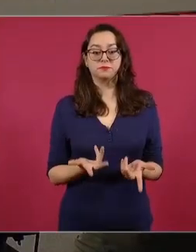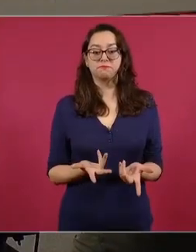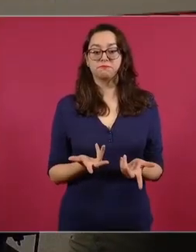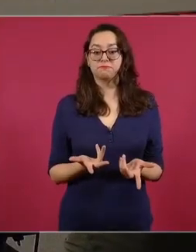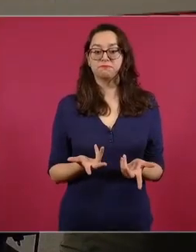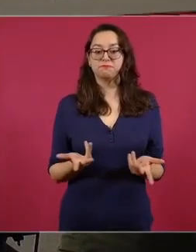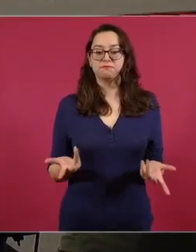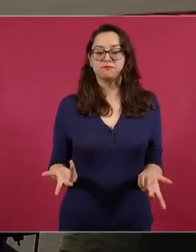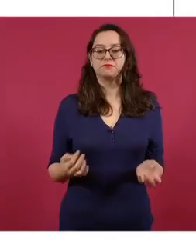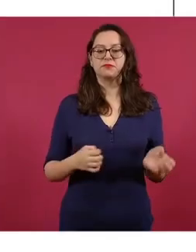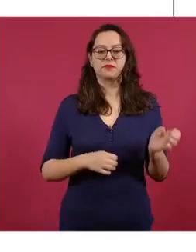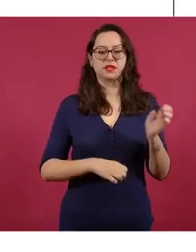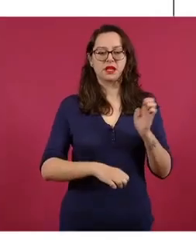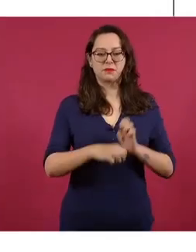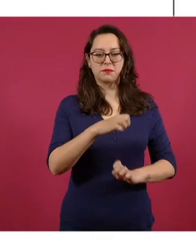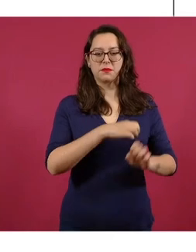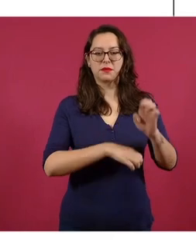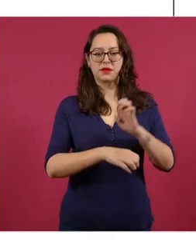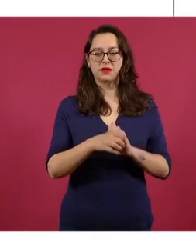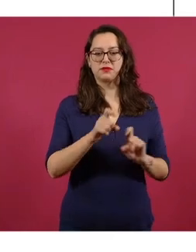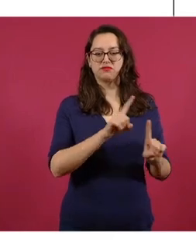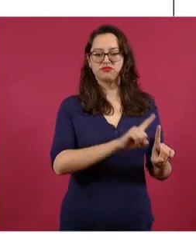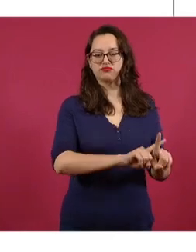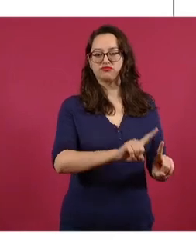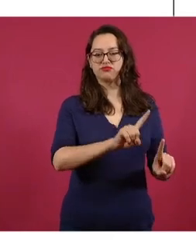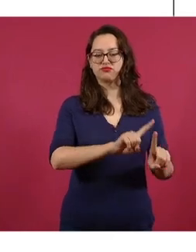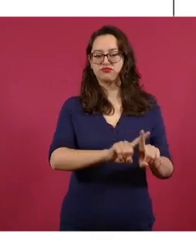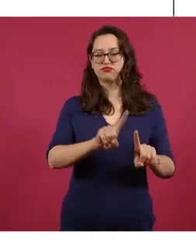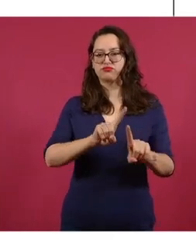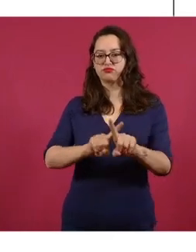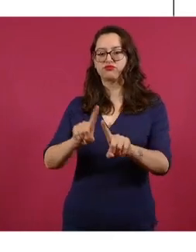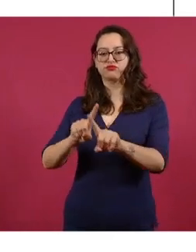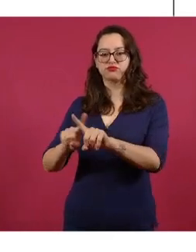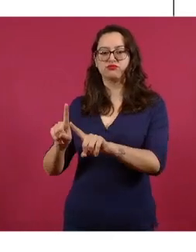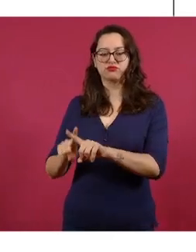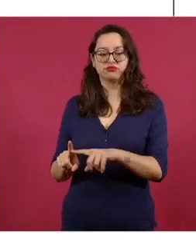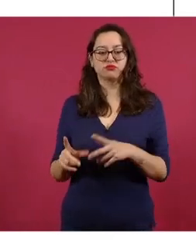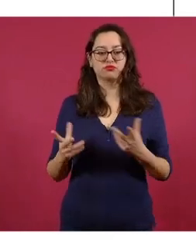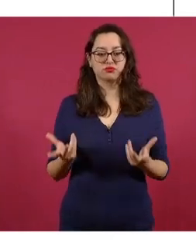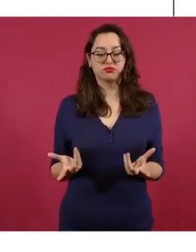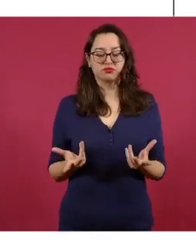Todas esas empresas, no todas, son instrumentales la mayor parte.